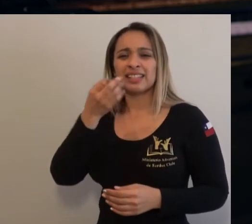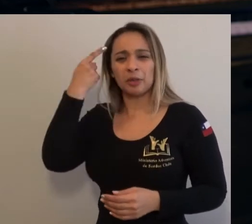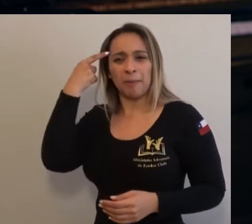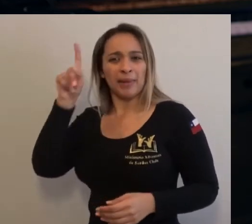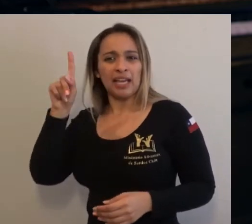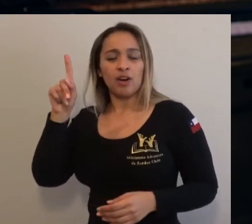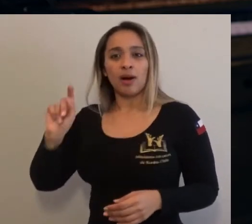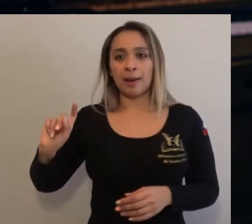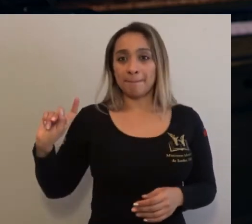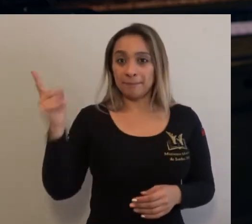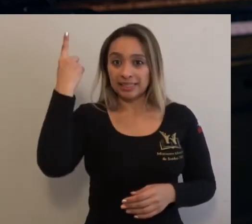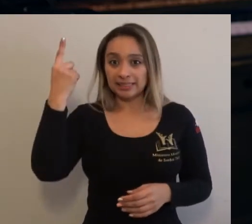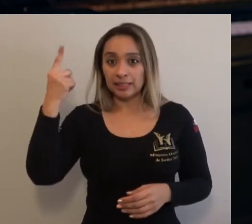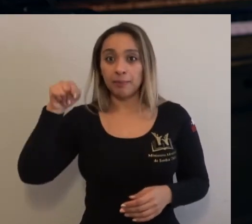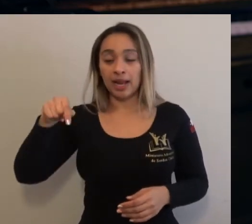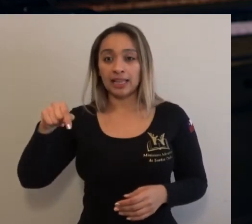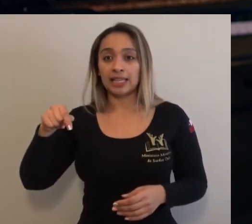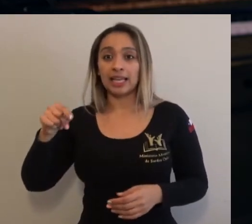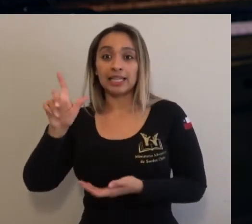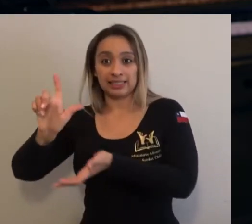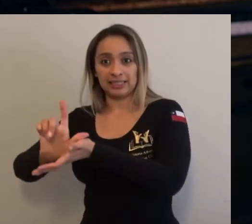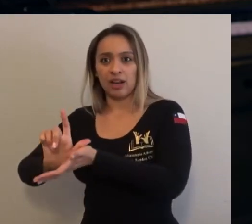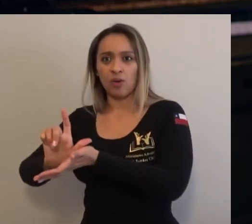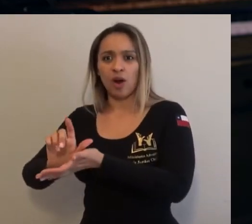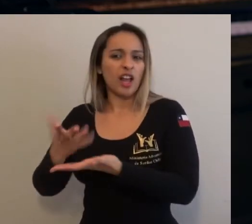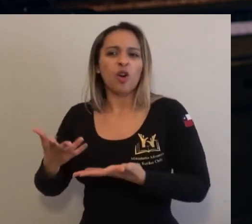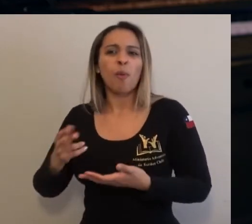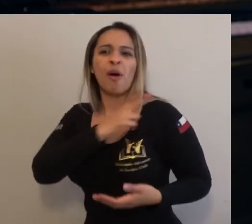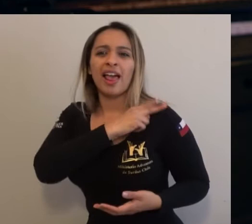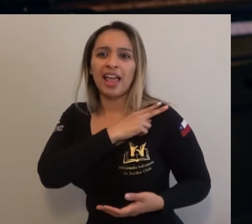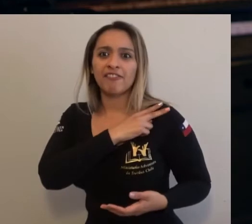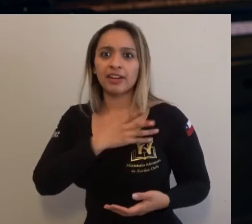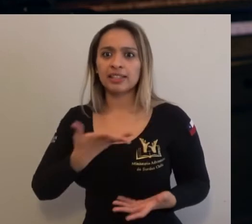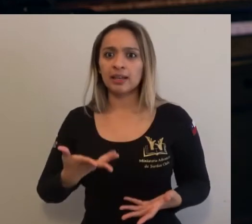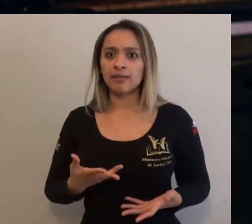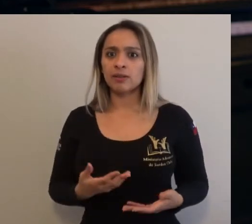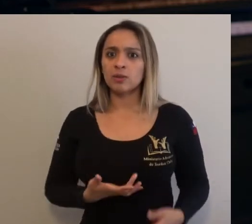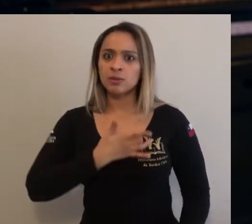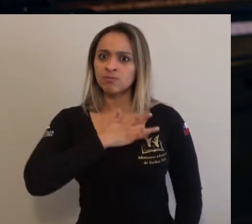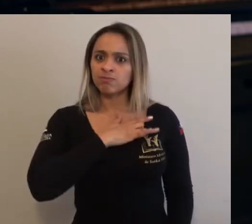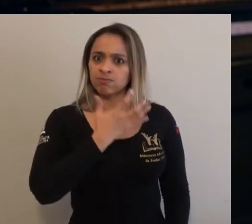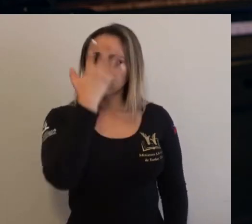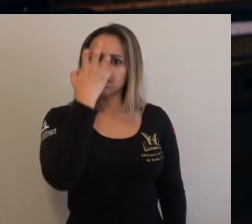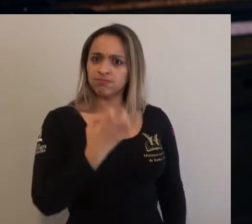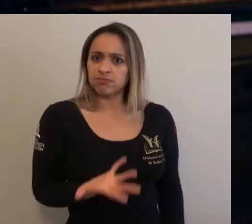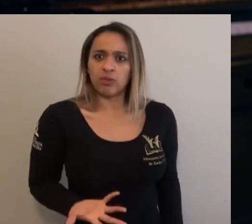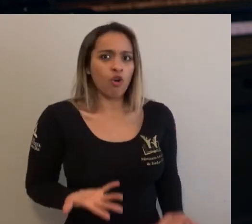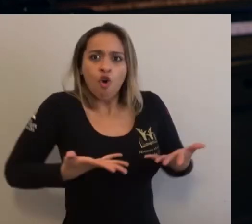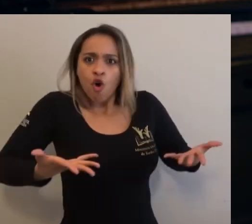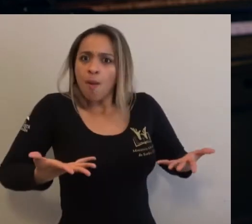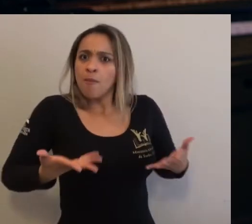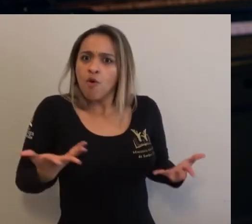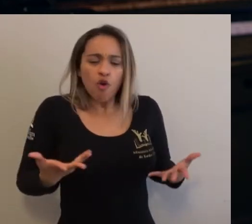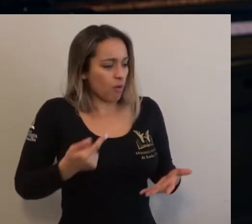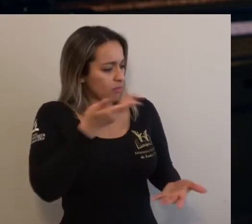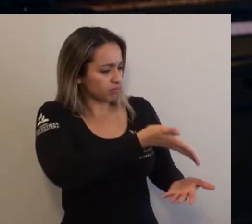de la sinagoga, que era el que estaba allí encargado de todo lo que iba al culto, quizás se sentía indignado, se sentía muy indignado por lo que